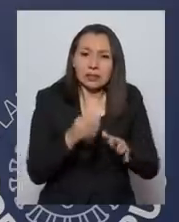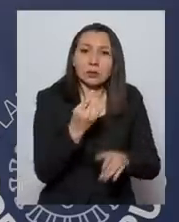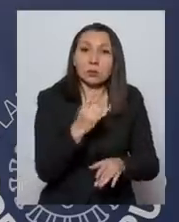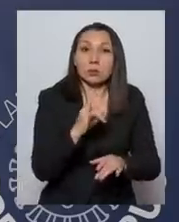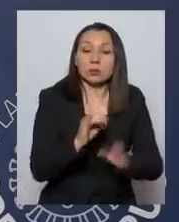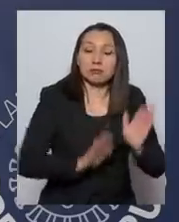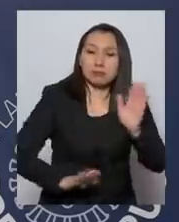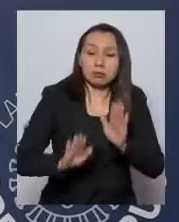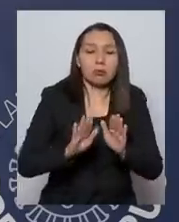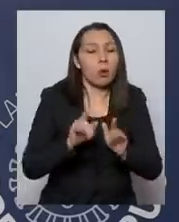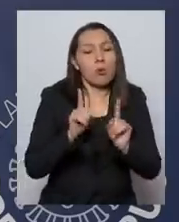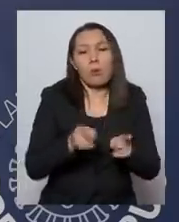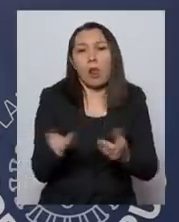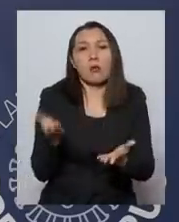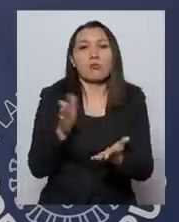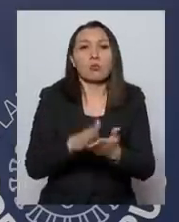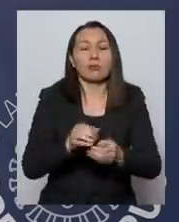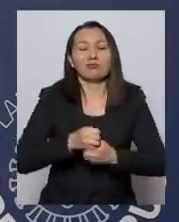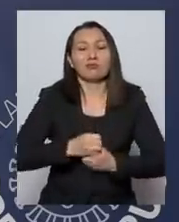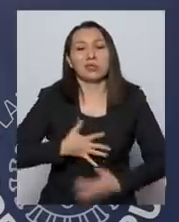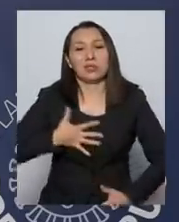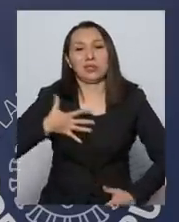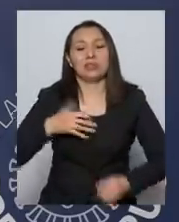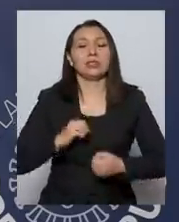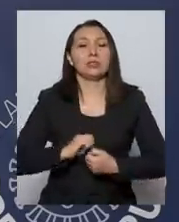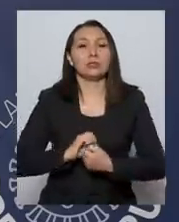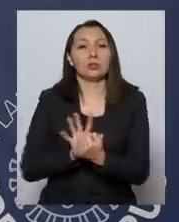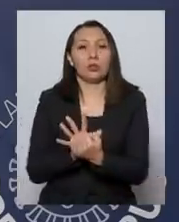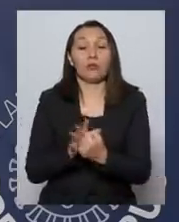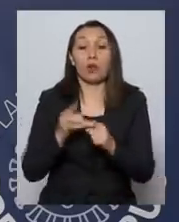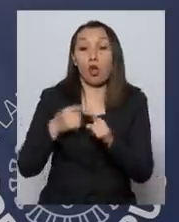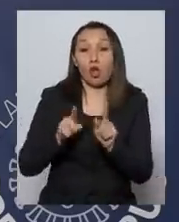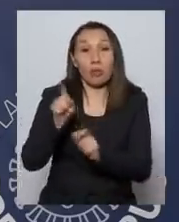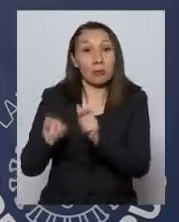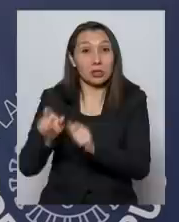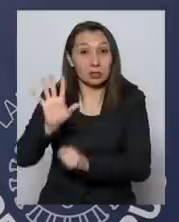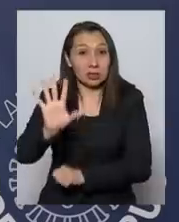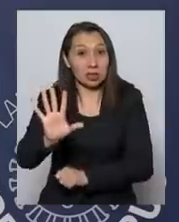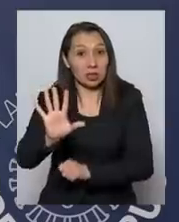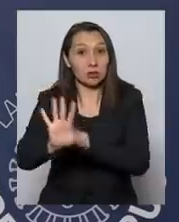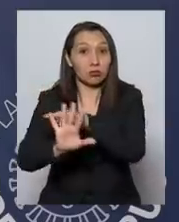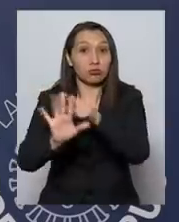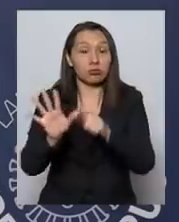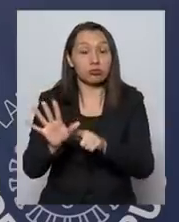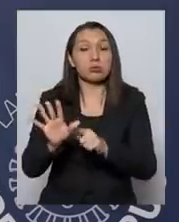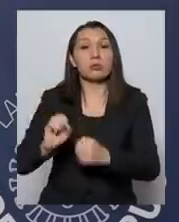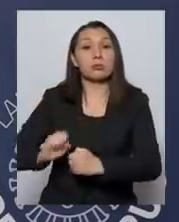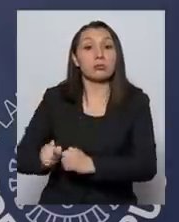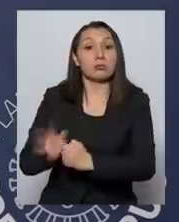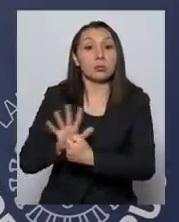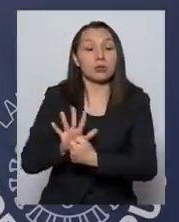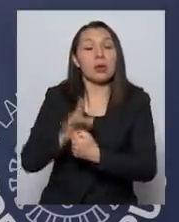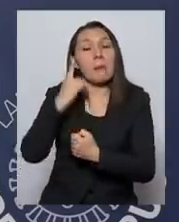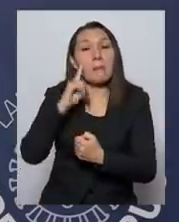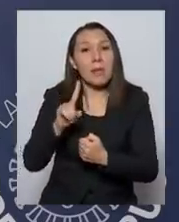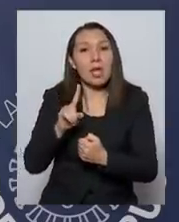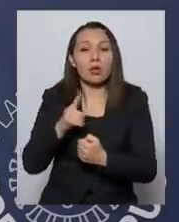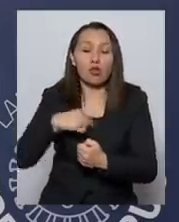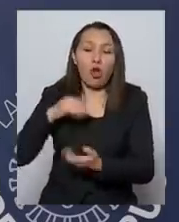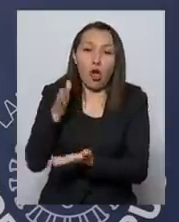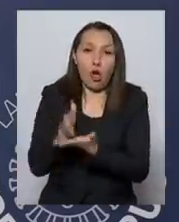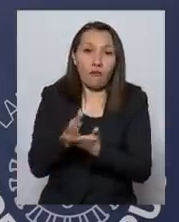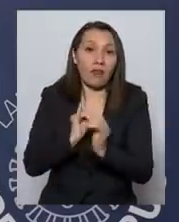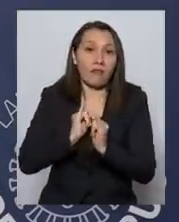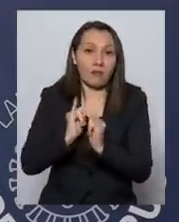como consecuencias de la infección por COVID directamente. Los otros más bien la infección por COVID, pero es nuestra